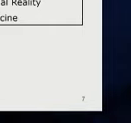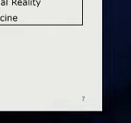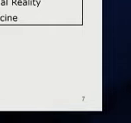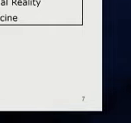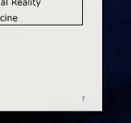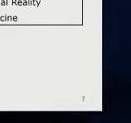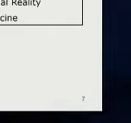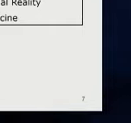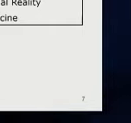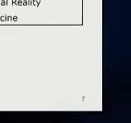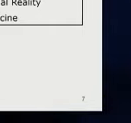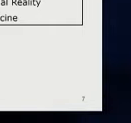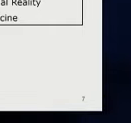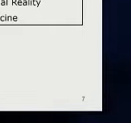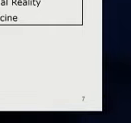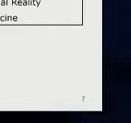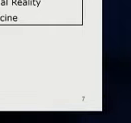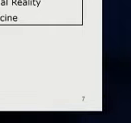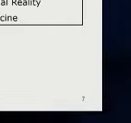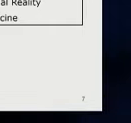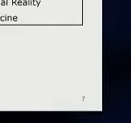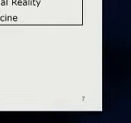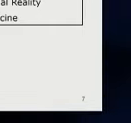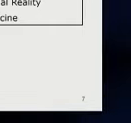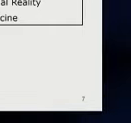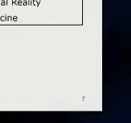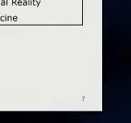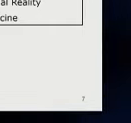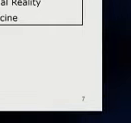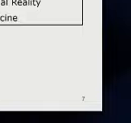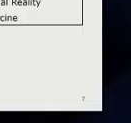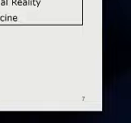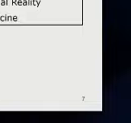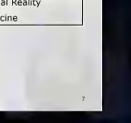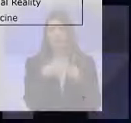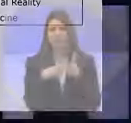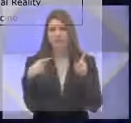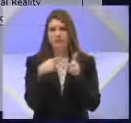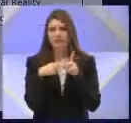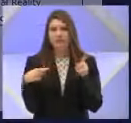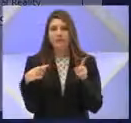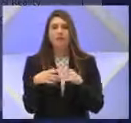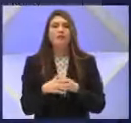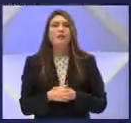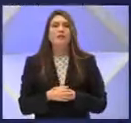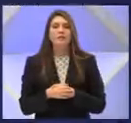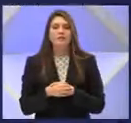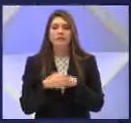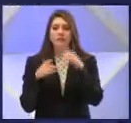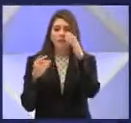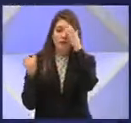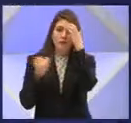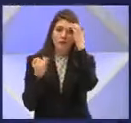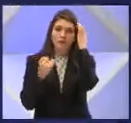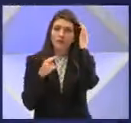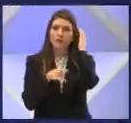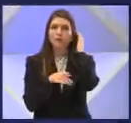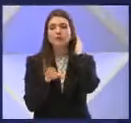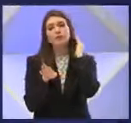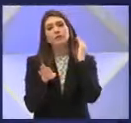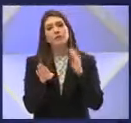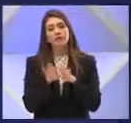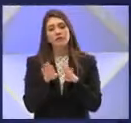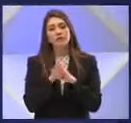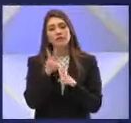o sea tiempos de respuestas bajos y realidad virtual lo mismo pero hay